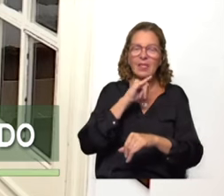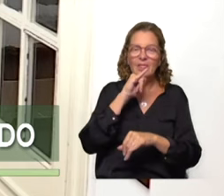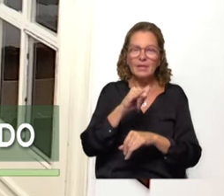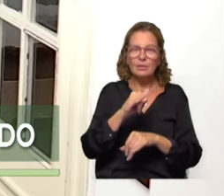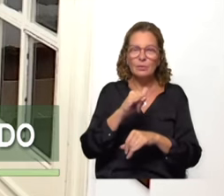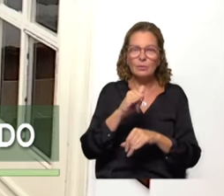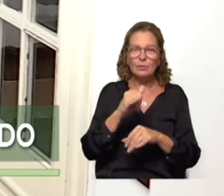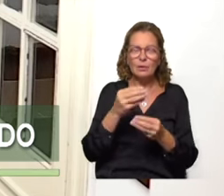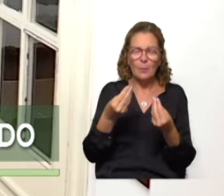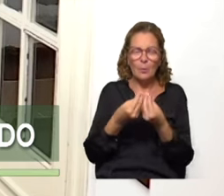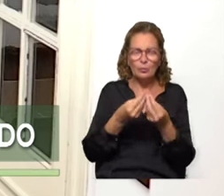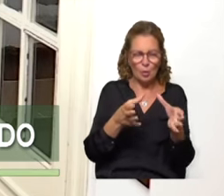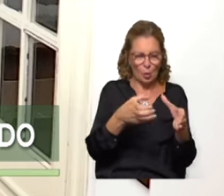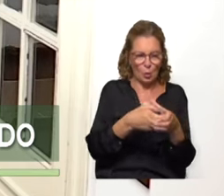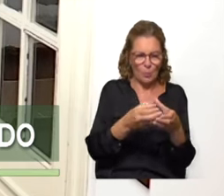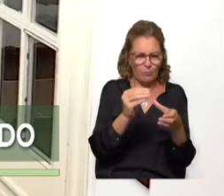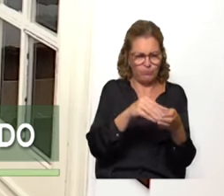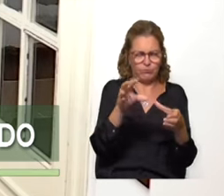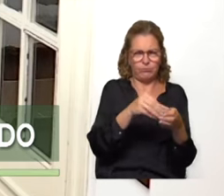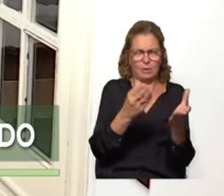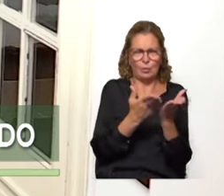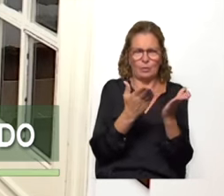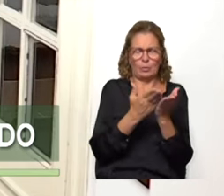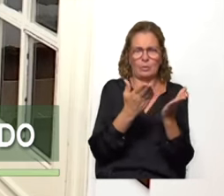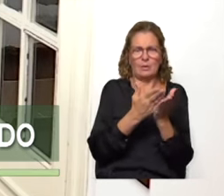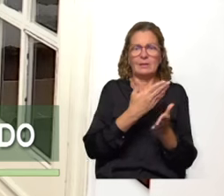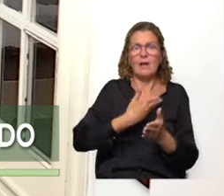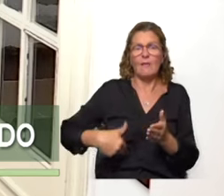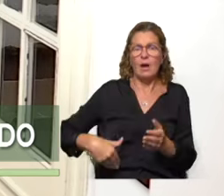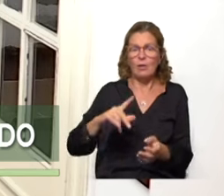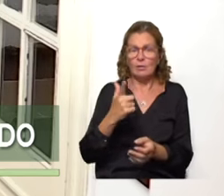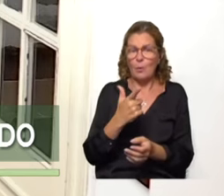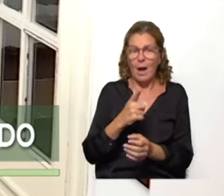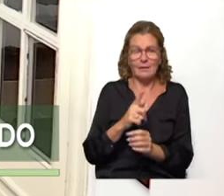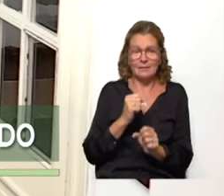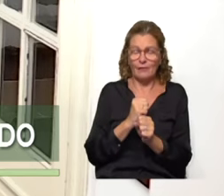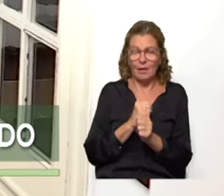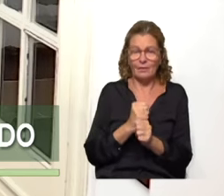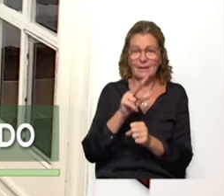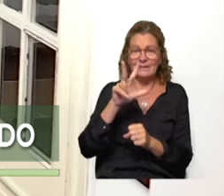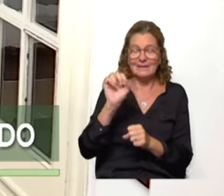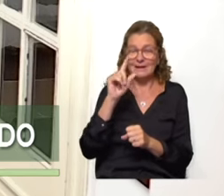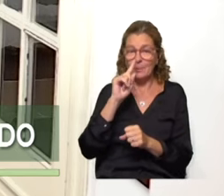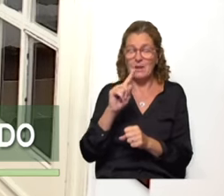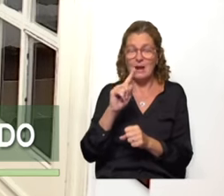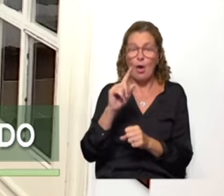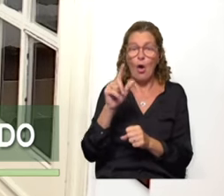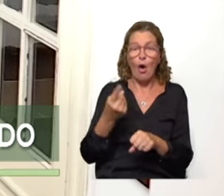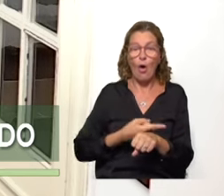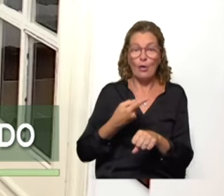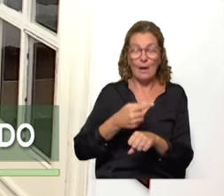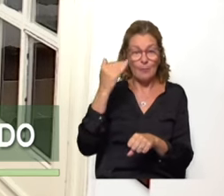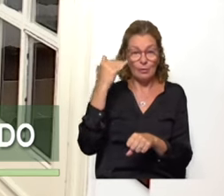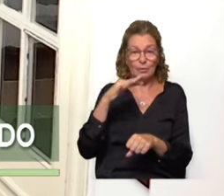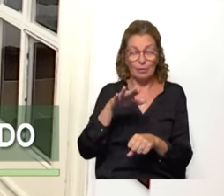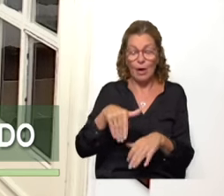clases superpobladas y muchos maestros y maestras sin trabajo y alrededor de 30.000 horas docentes que no han sido adjudicadas